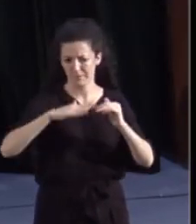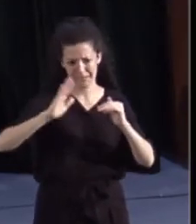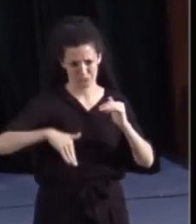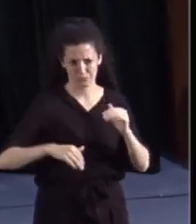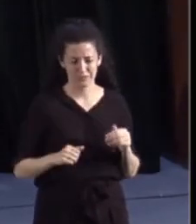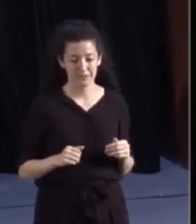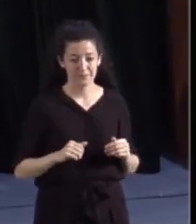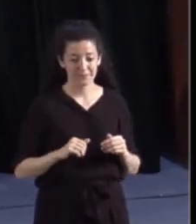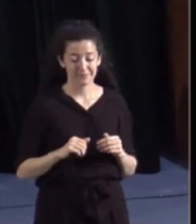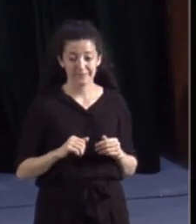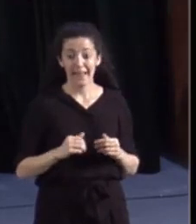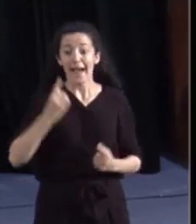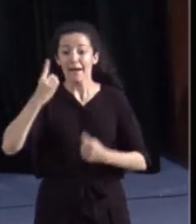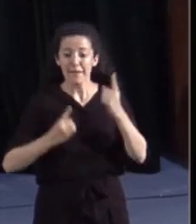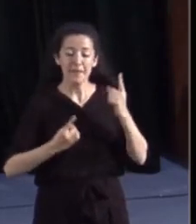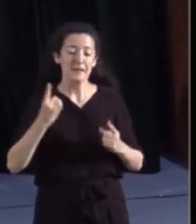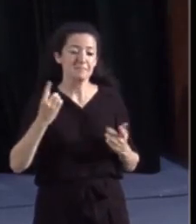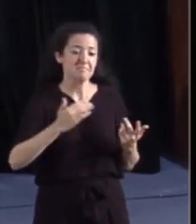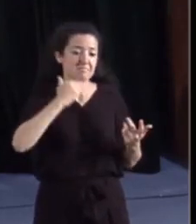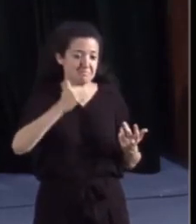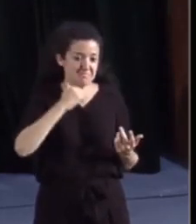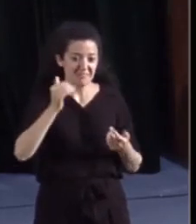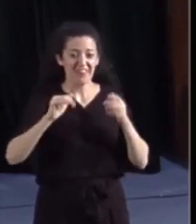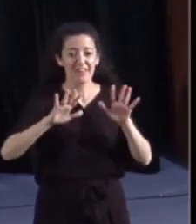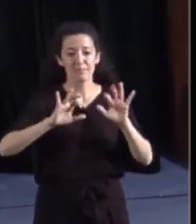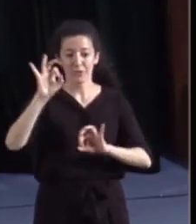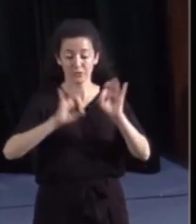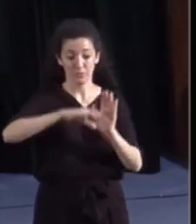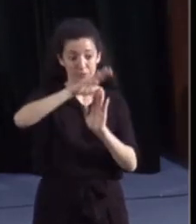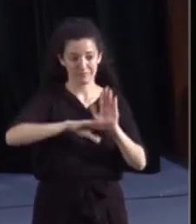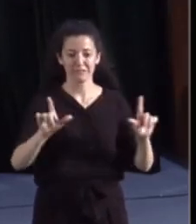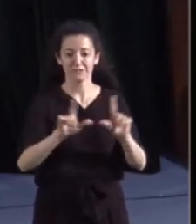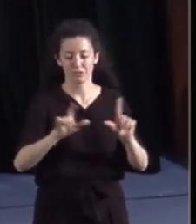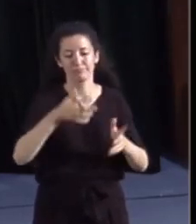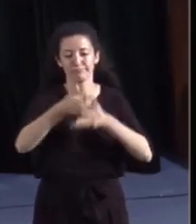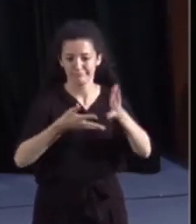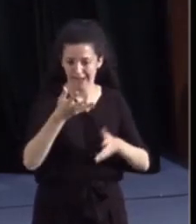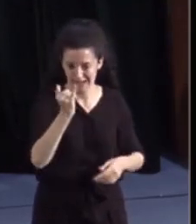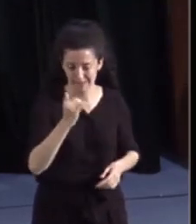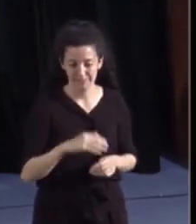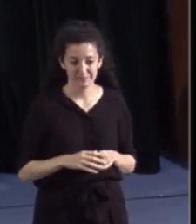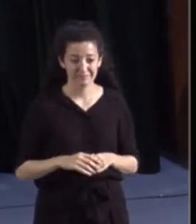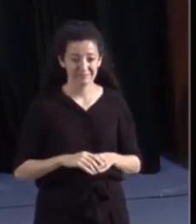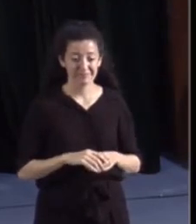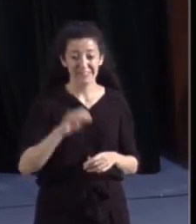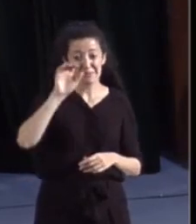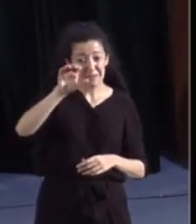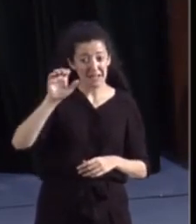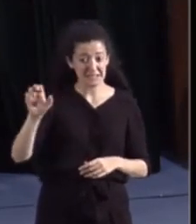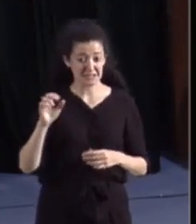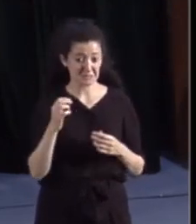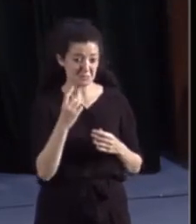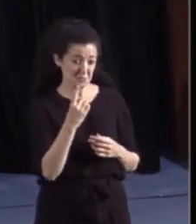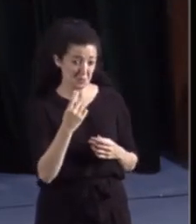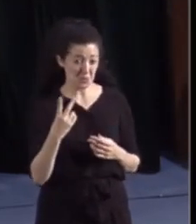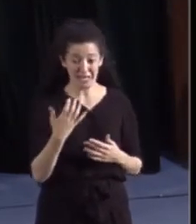casos llega hasta el 10%, pero solo en un país, o 2, Portugal también, hay más